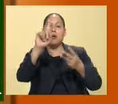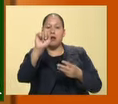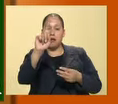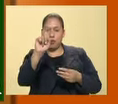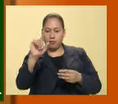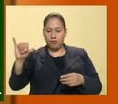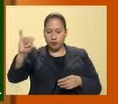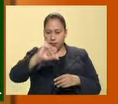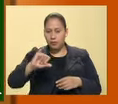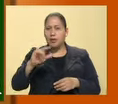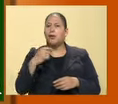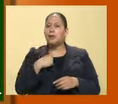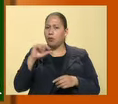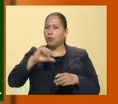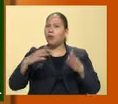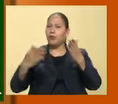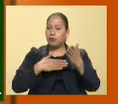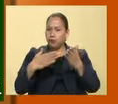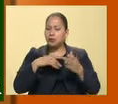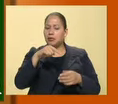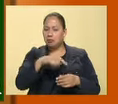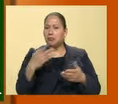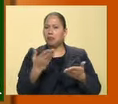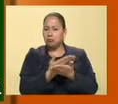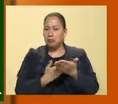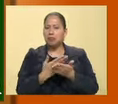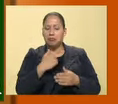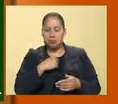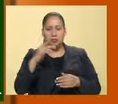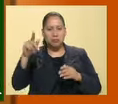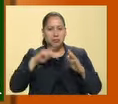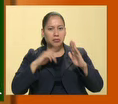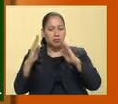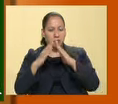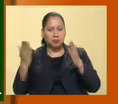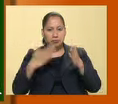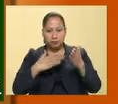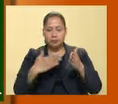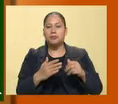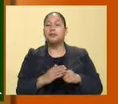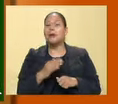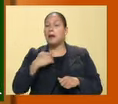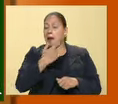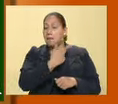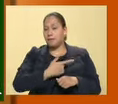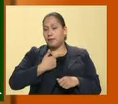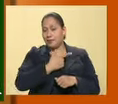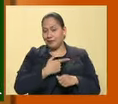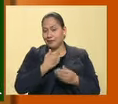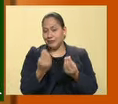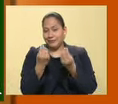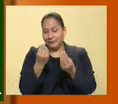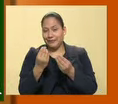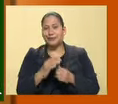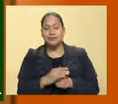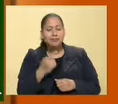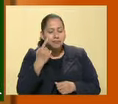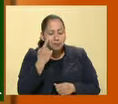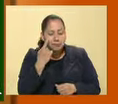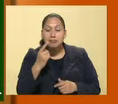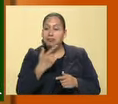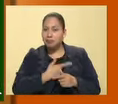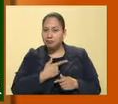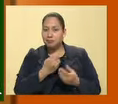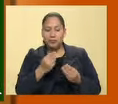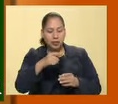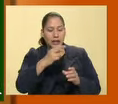acá. Oye, voy a hacer de comer el día de hoy esta pasta. ¿Una vez? Yo una vez, yo te digo. Me encantó. Huele. Yo creo que con esa.